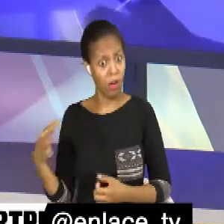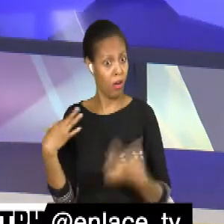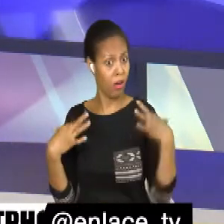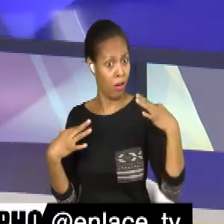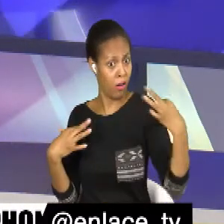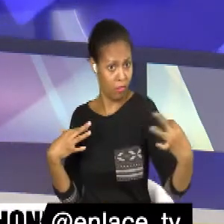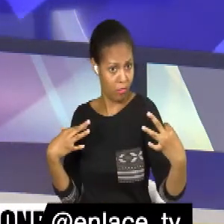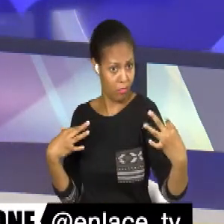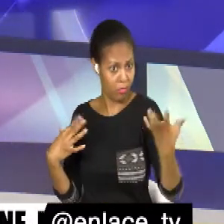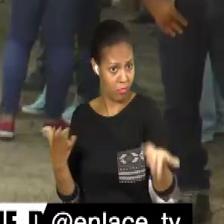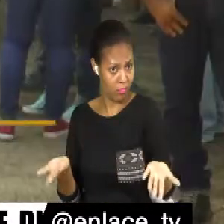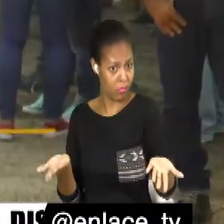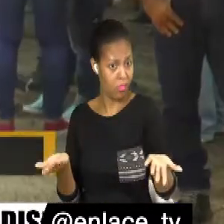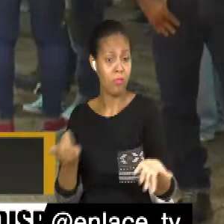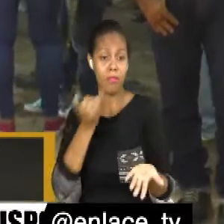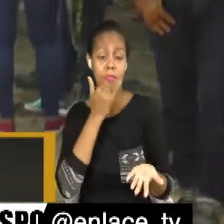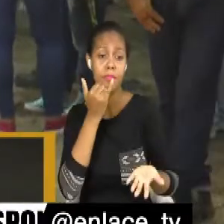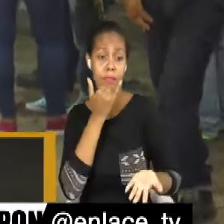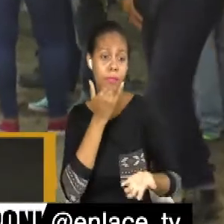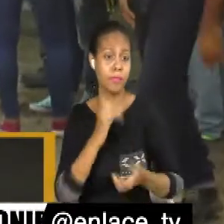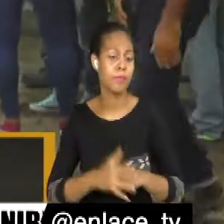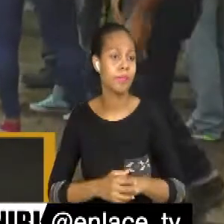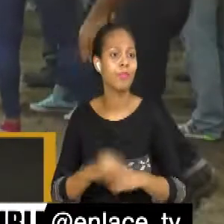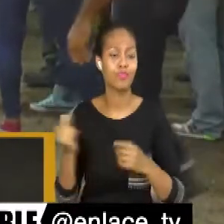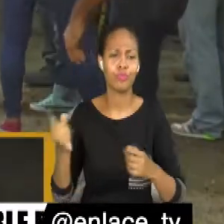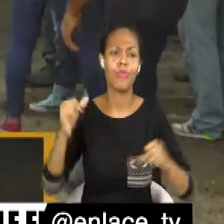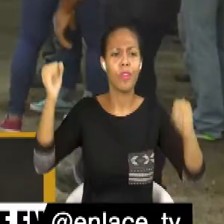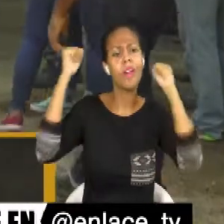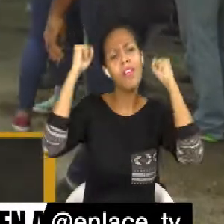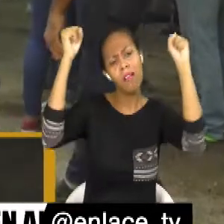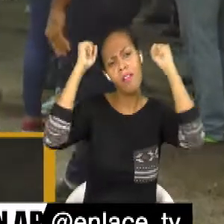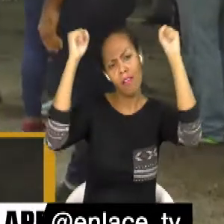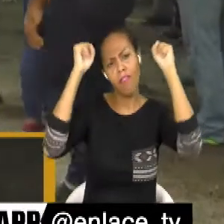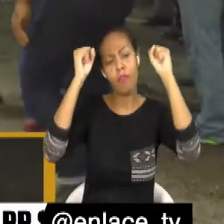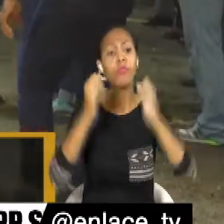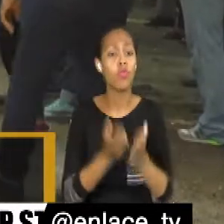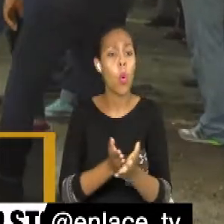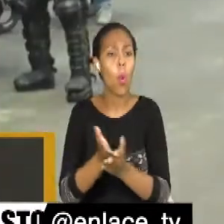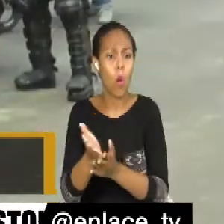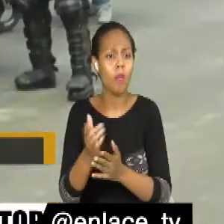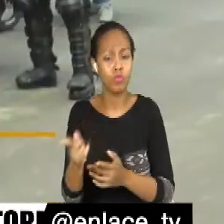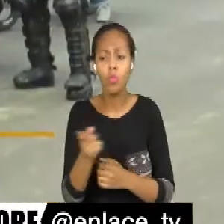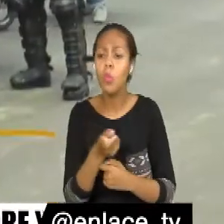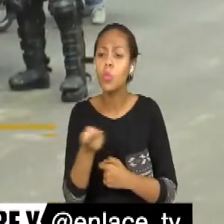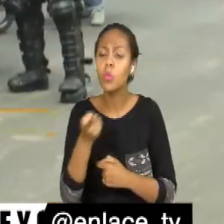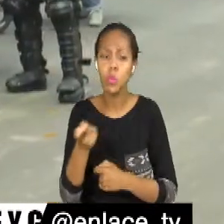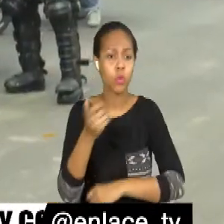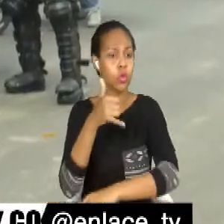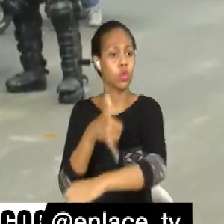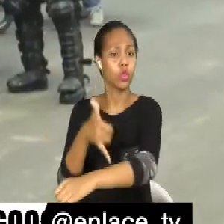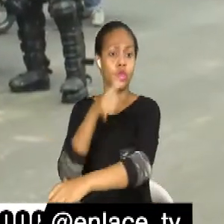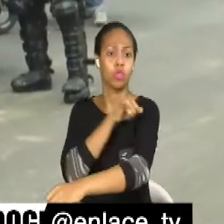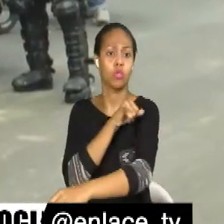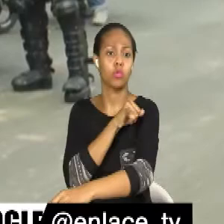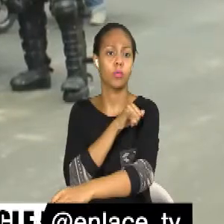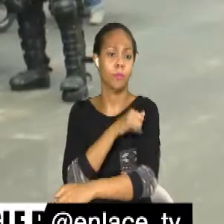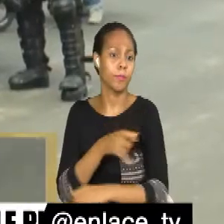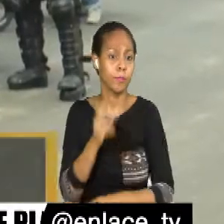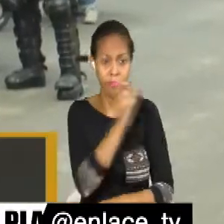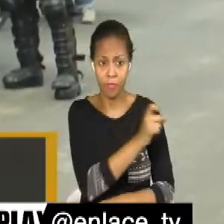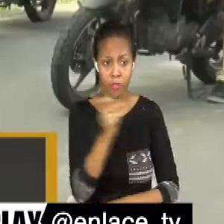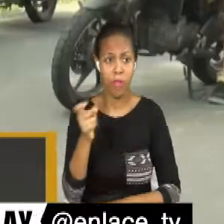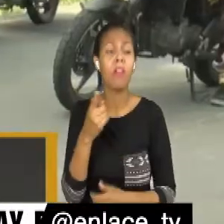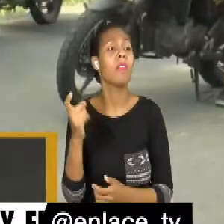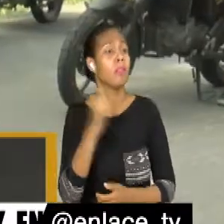peticiones. En protesta continúan los habitantes de la población vecina de Yondó. Los manifestantes piden inversión social